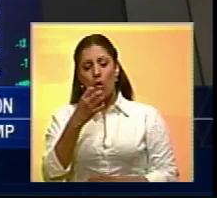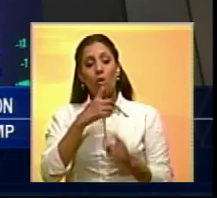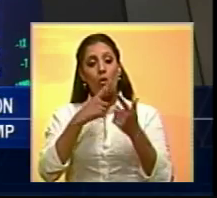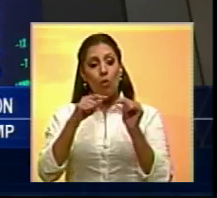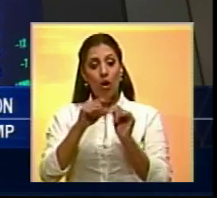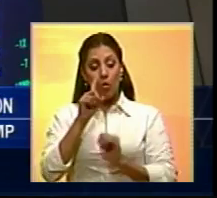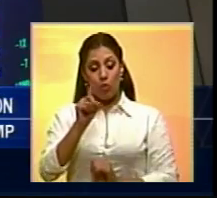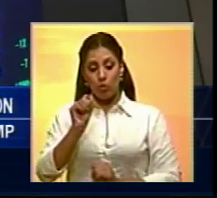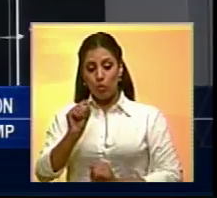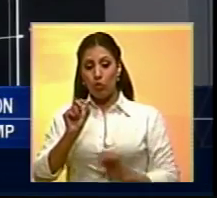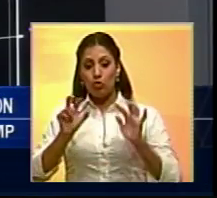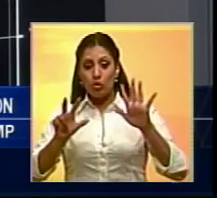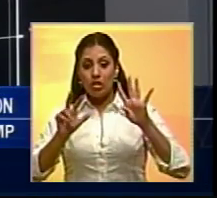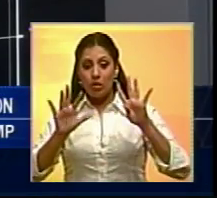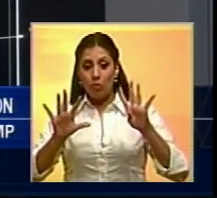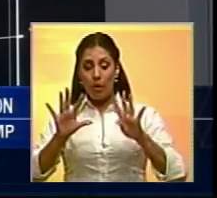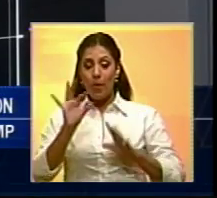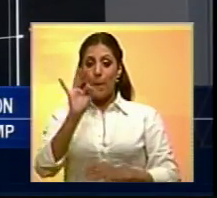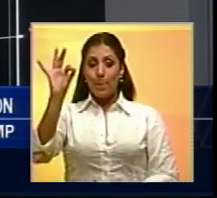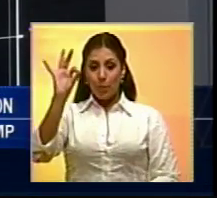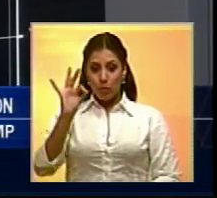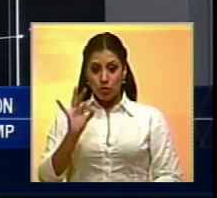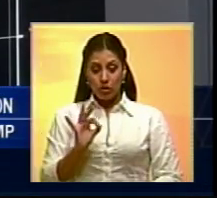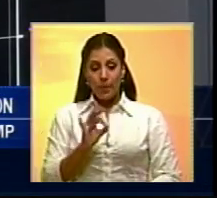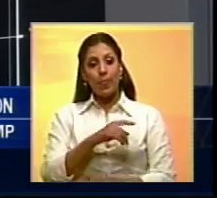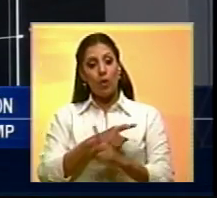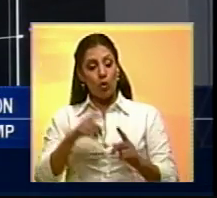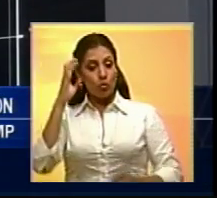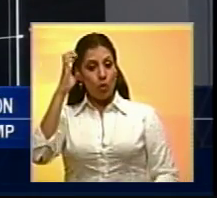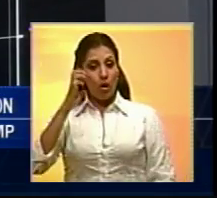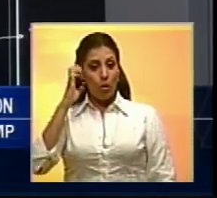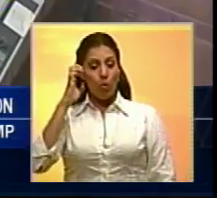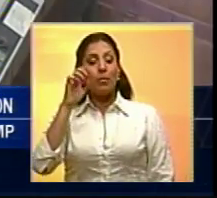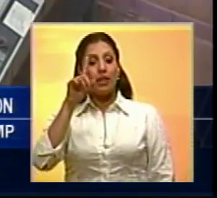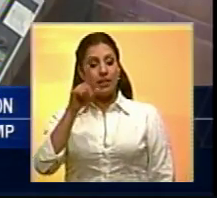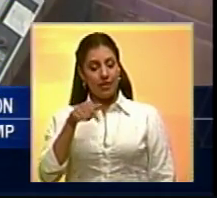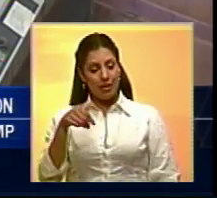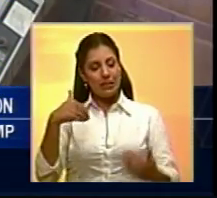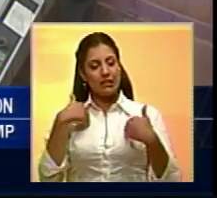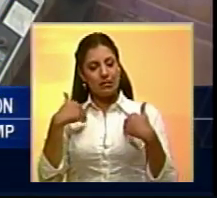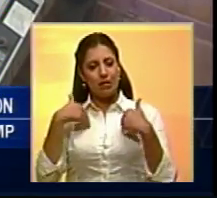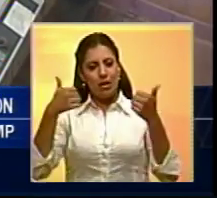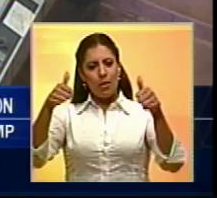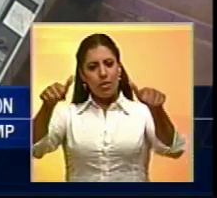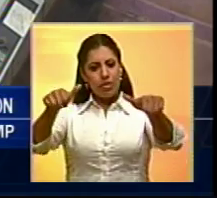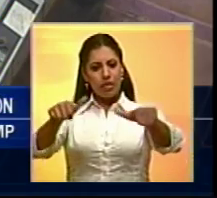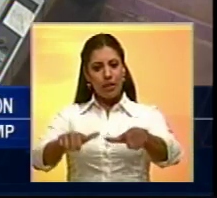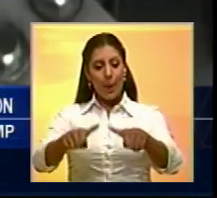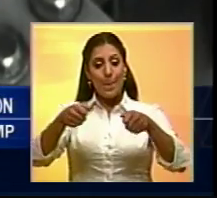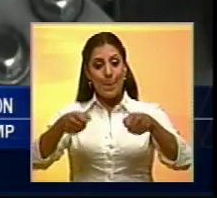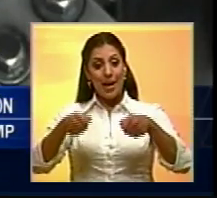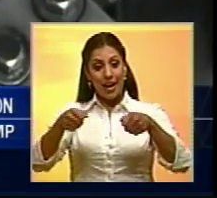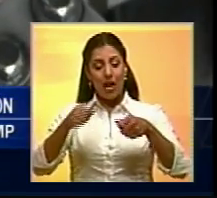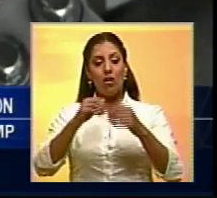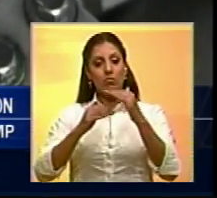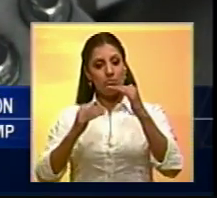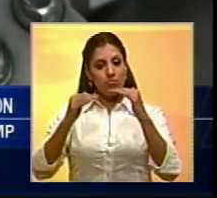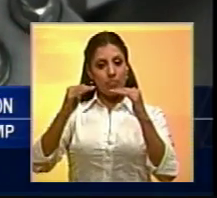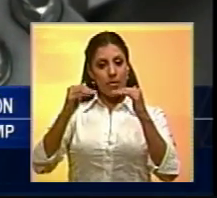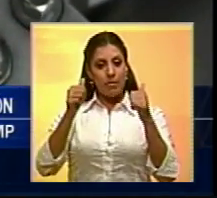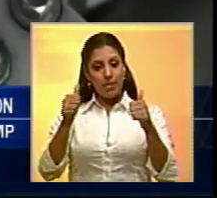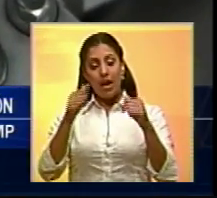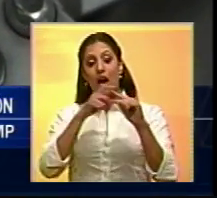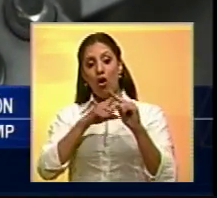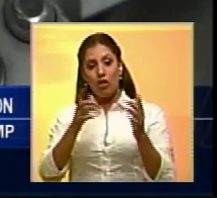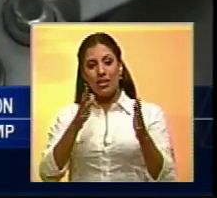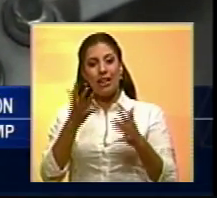en 1.89% a media sesión. En Europa, que también había sufrido un desplome, los mercados se estabilizaron, abriendo